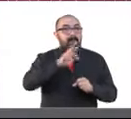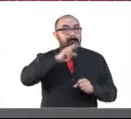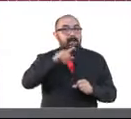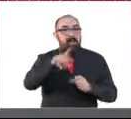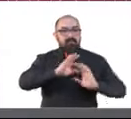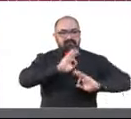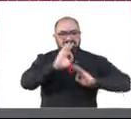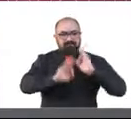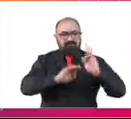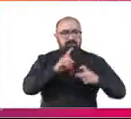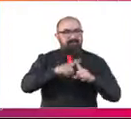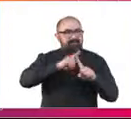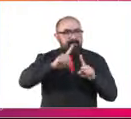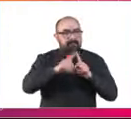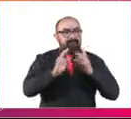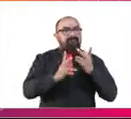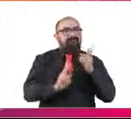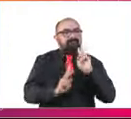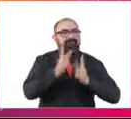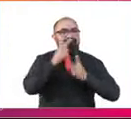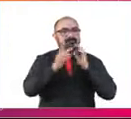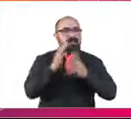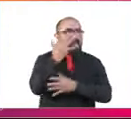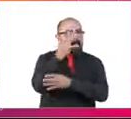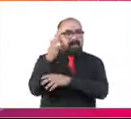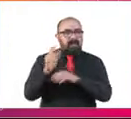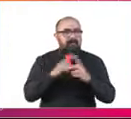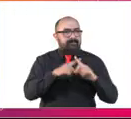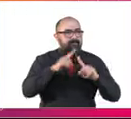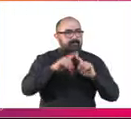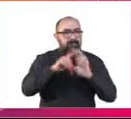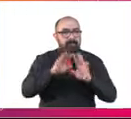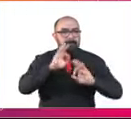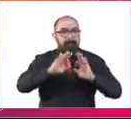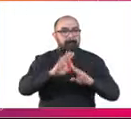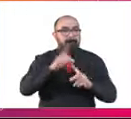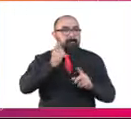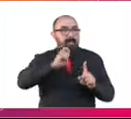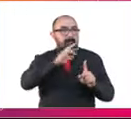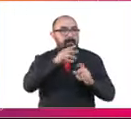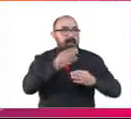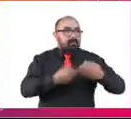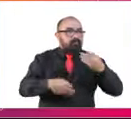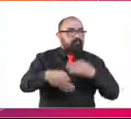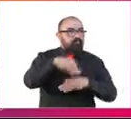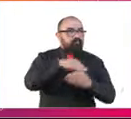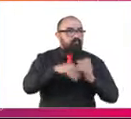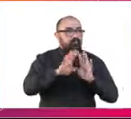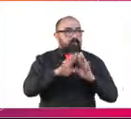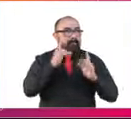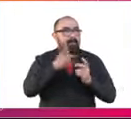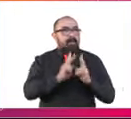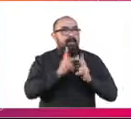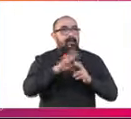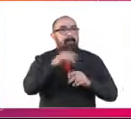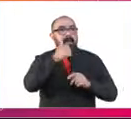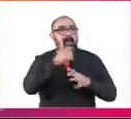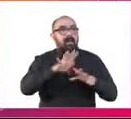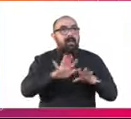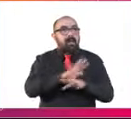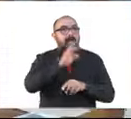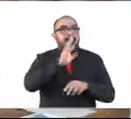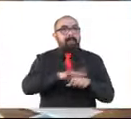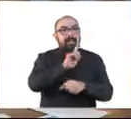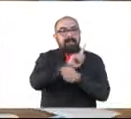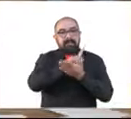muchos, muchos argumentos que hacer y que manejar en favor de esta tesis, que quiero como secretario